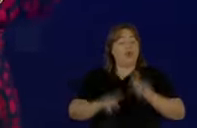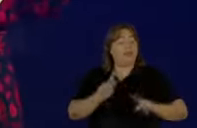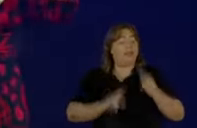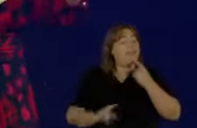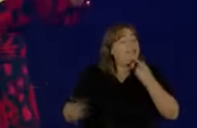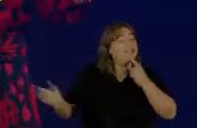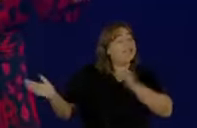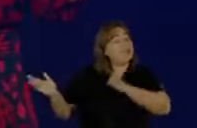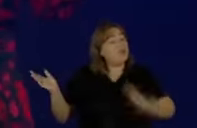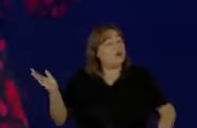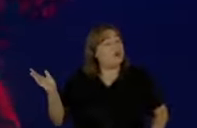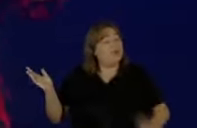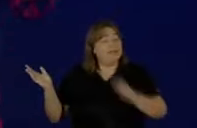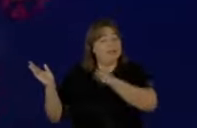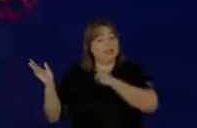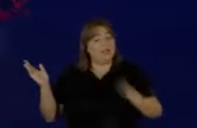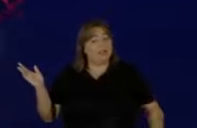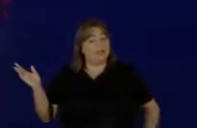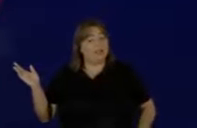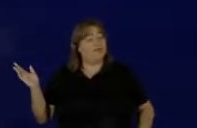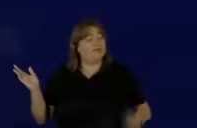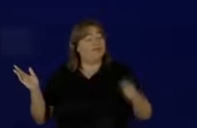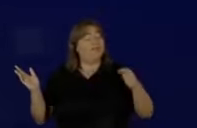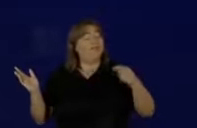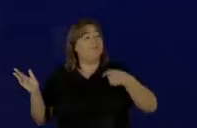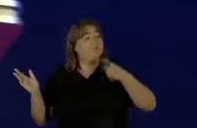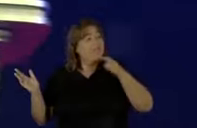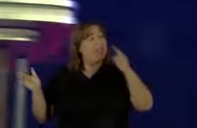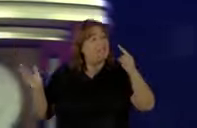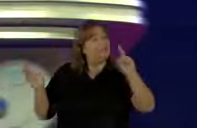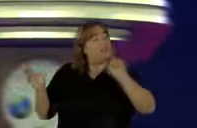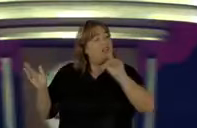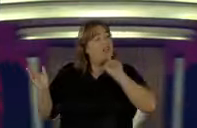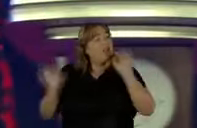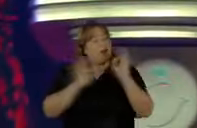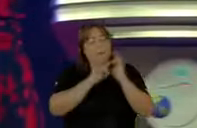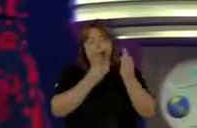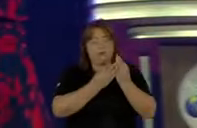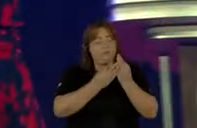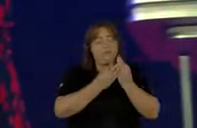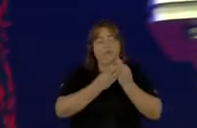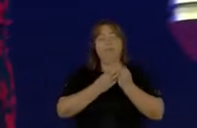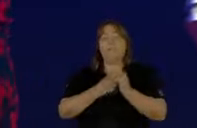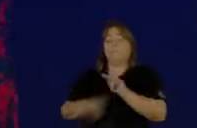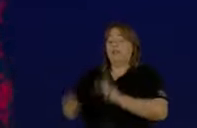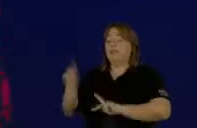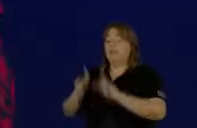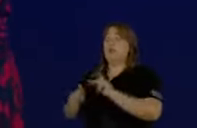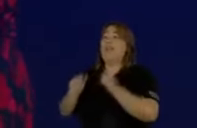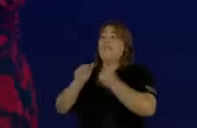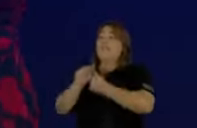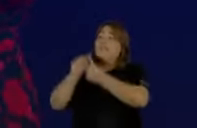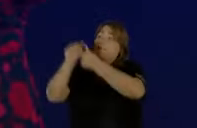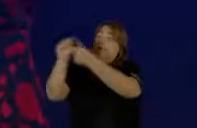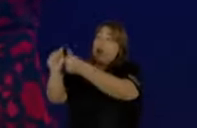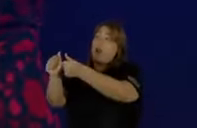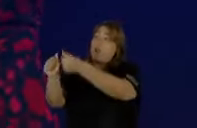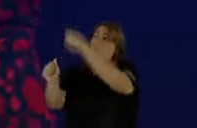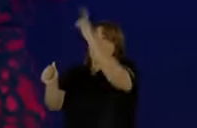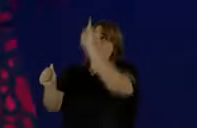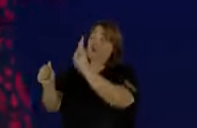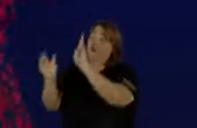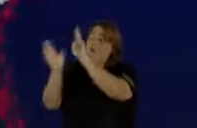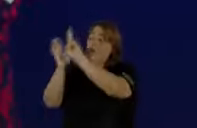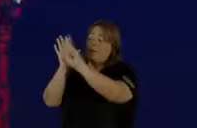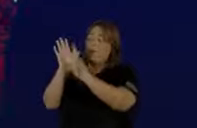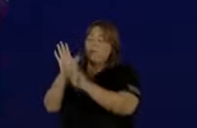Señor es familia, sino el que hace la voluntad de Dios. Sino el que hace la